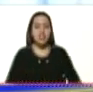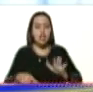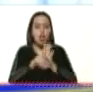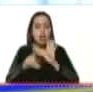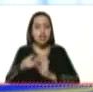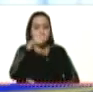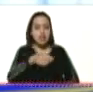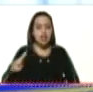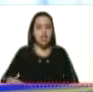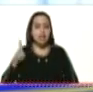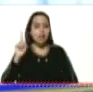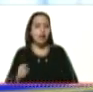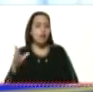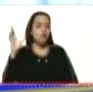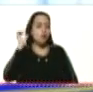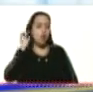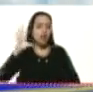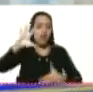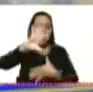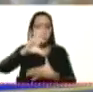América.